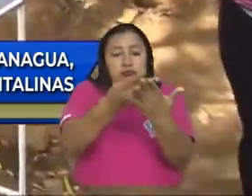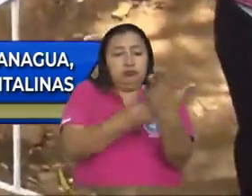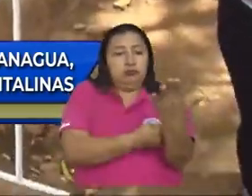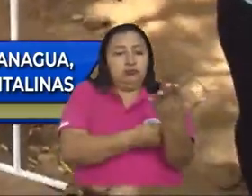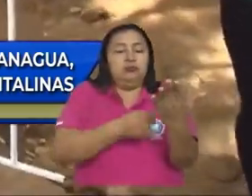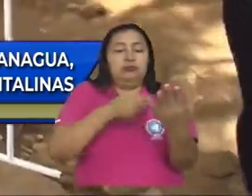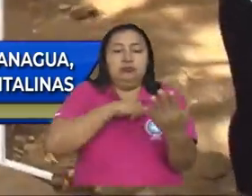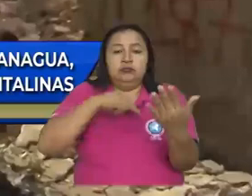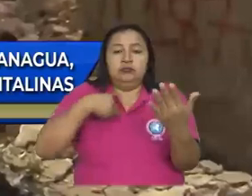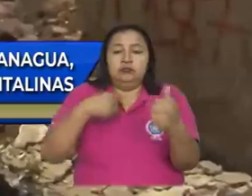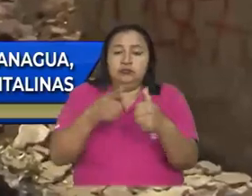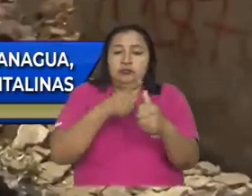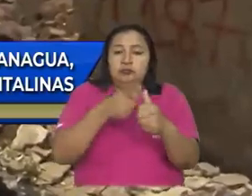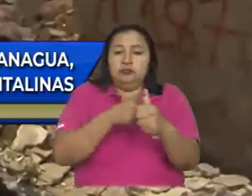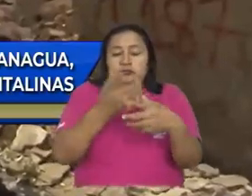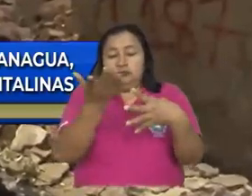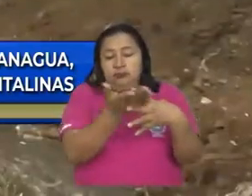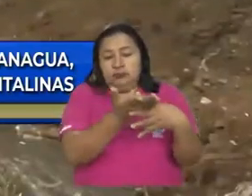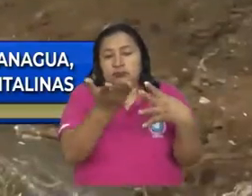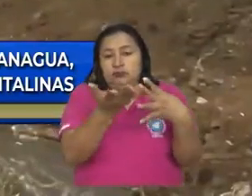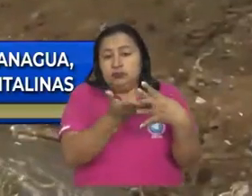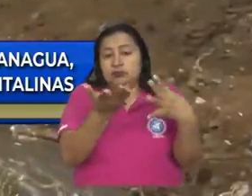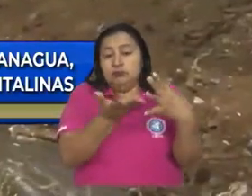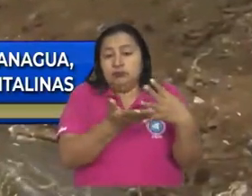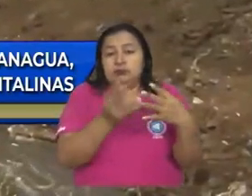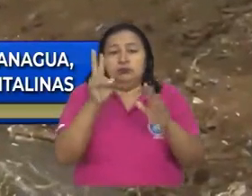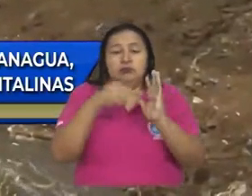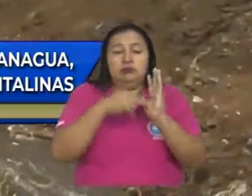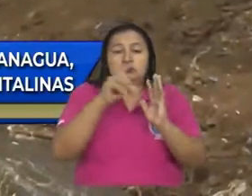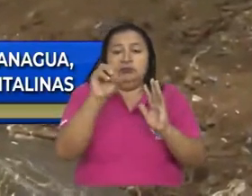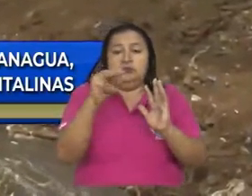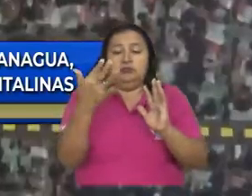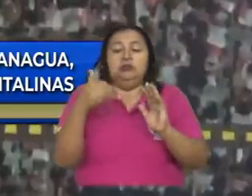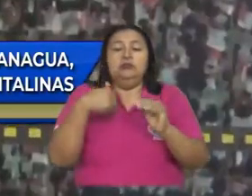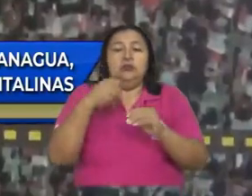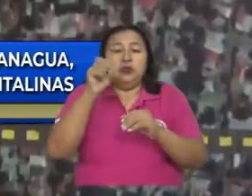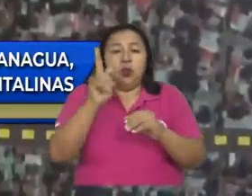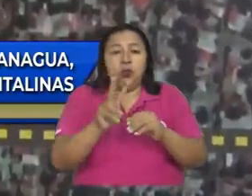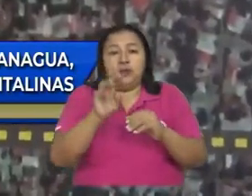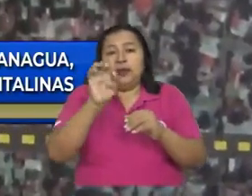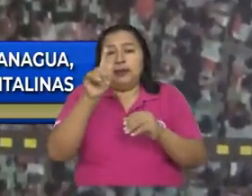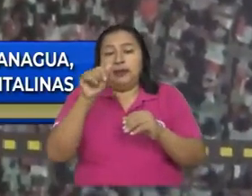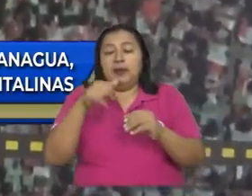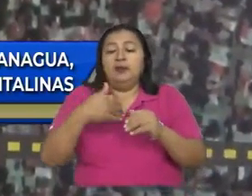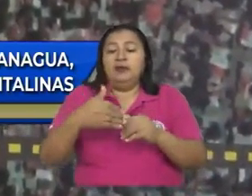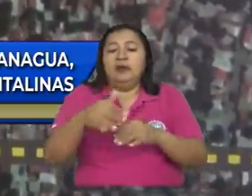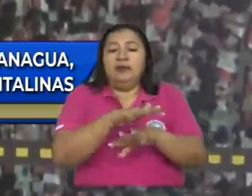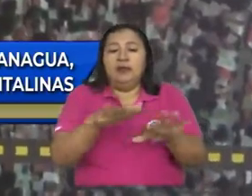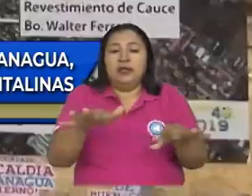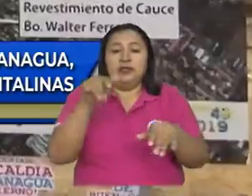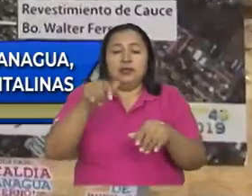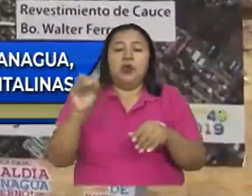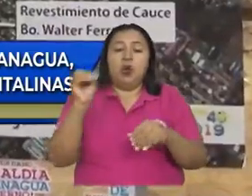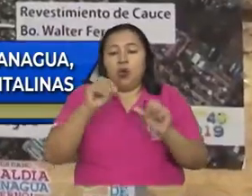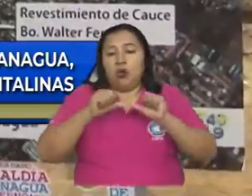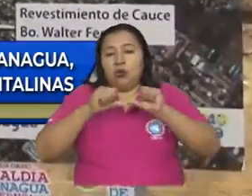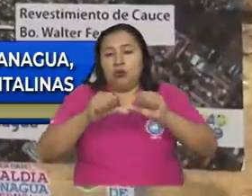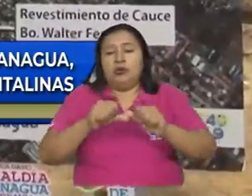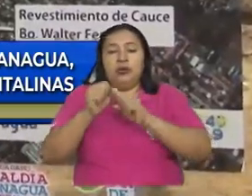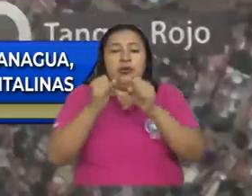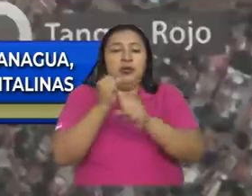que hicimos primeras etapas en el 2019 o segundas etapas, y las vamos a finalizar. Continuar para